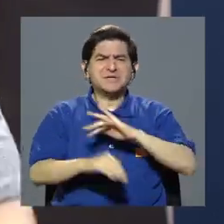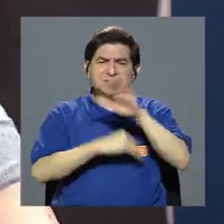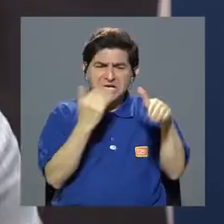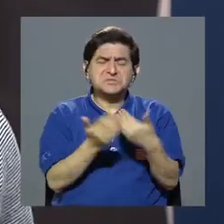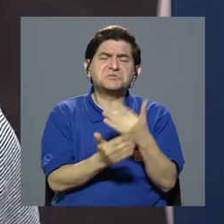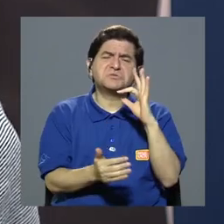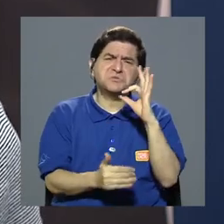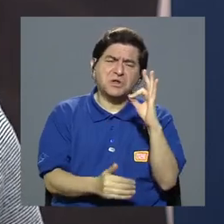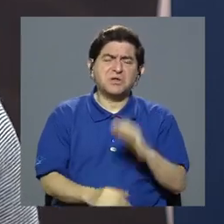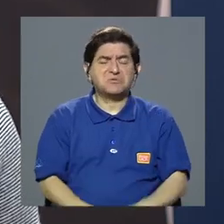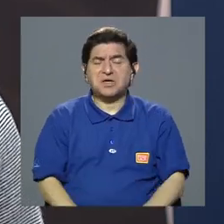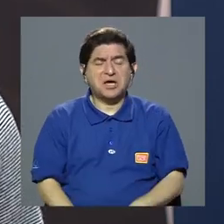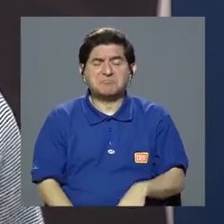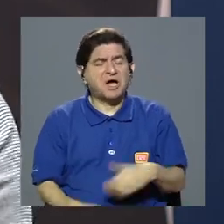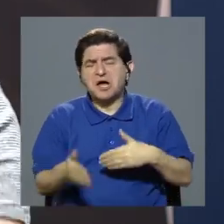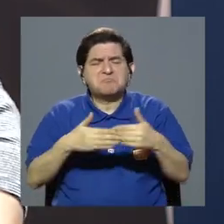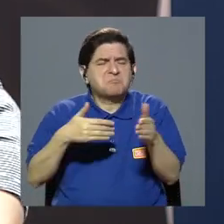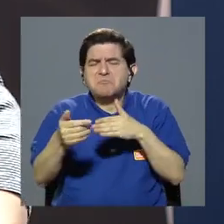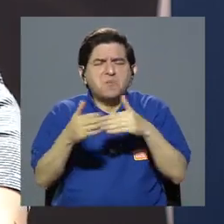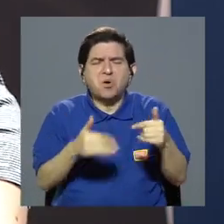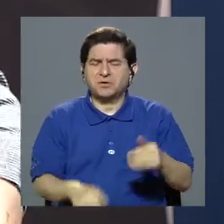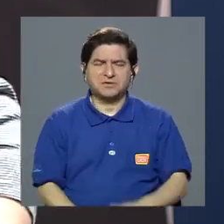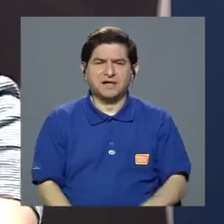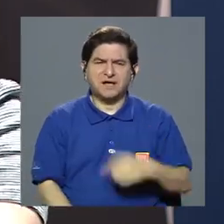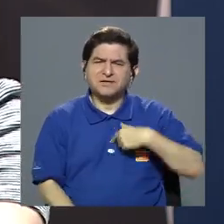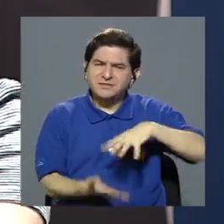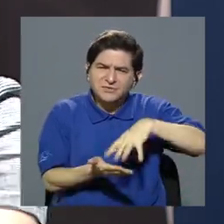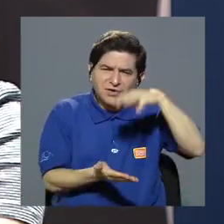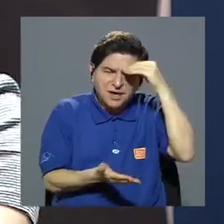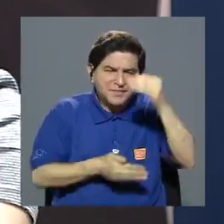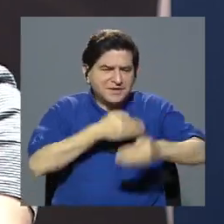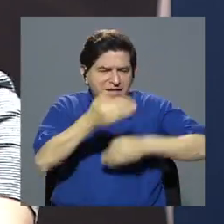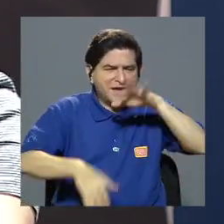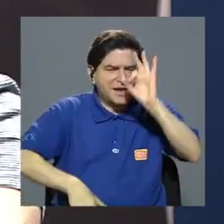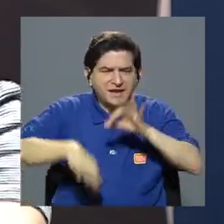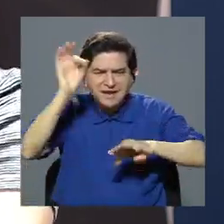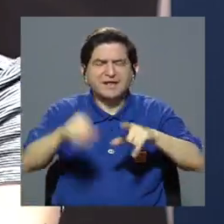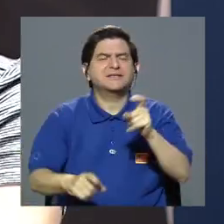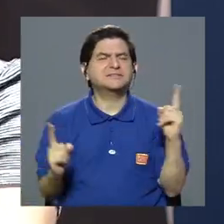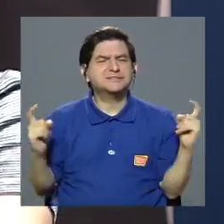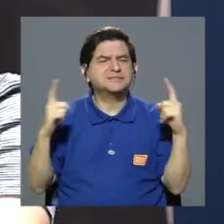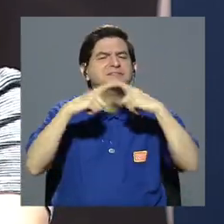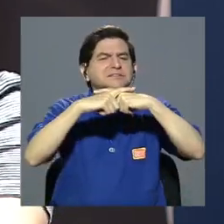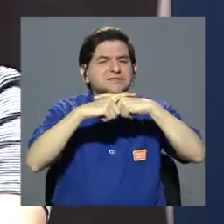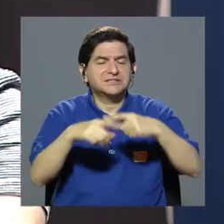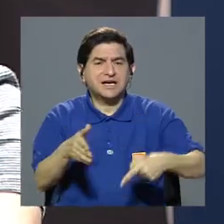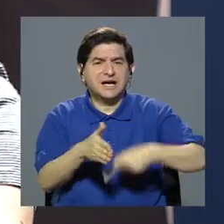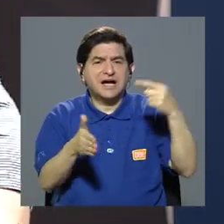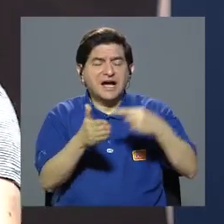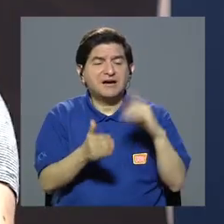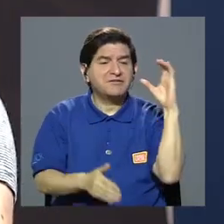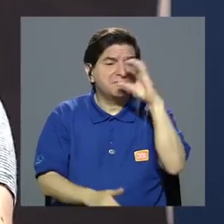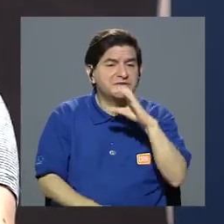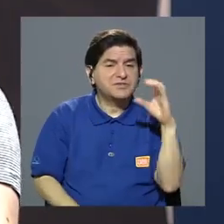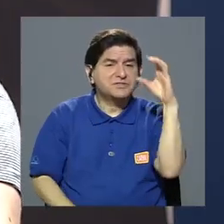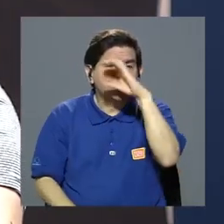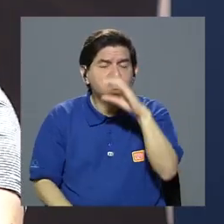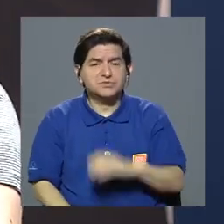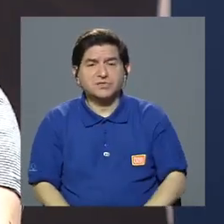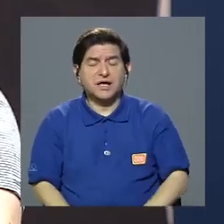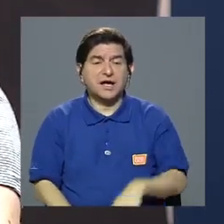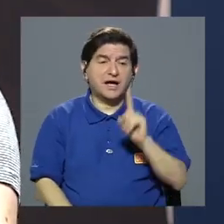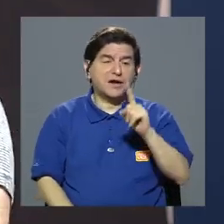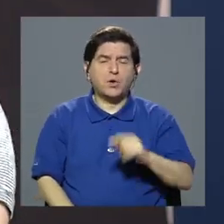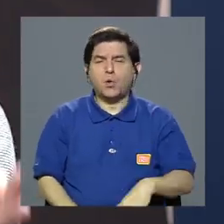más bien como todo bien verdad si no me lo dan este yo aprendido como que con los castings es complicado porque a veces escucho que la otra